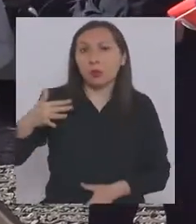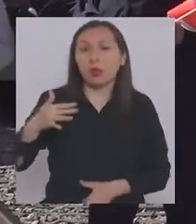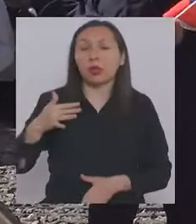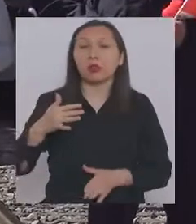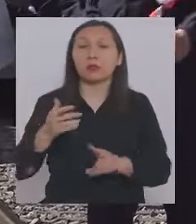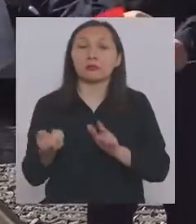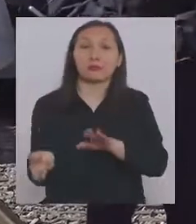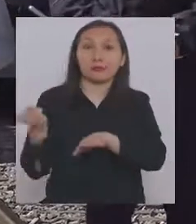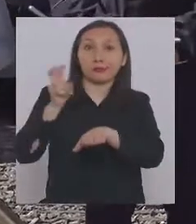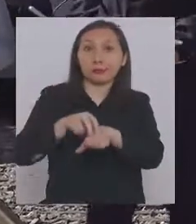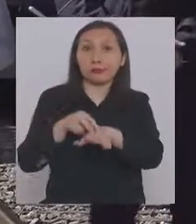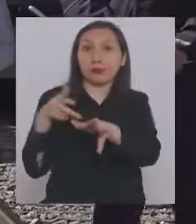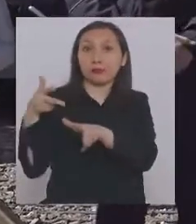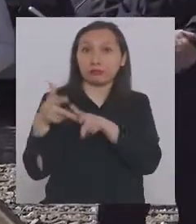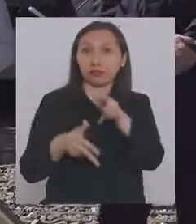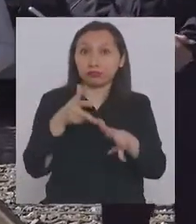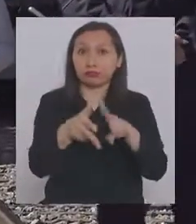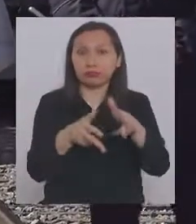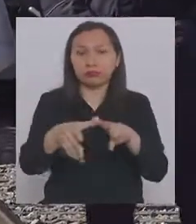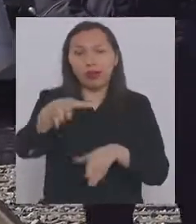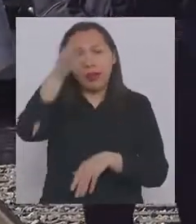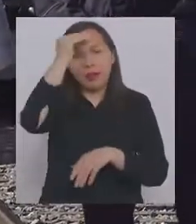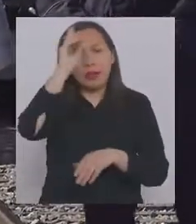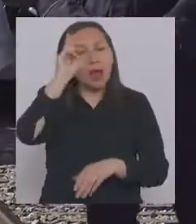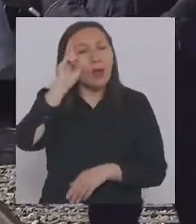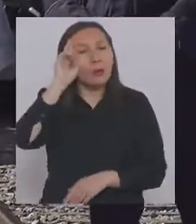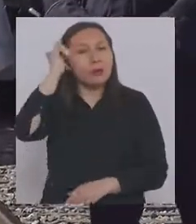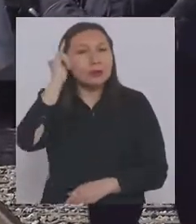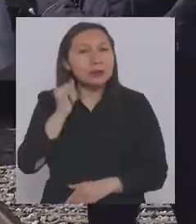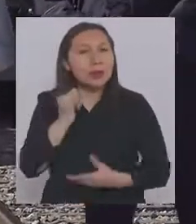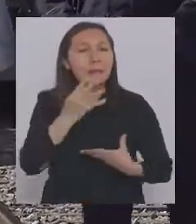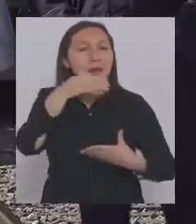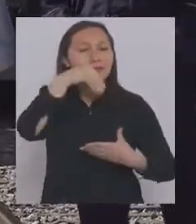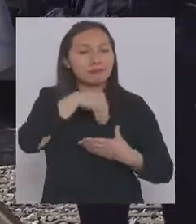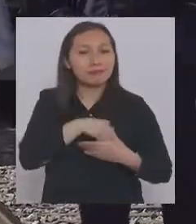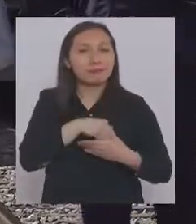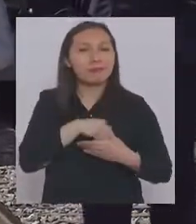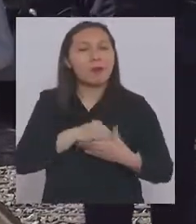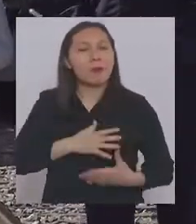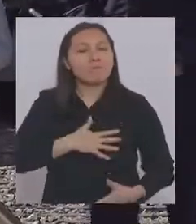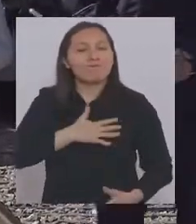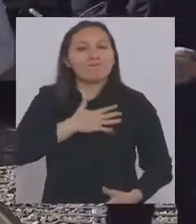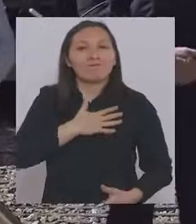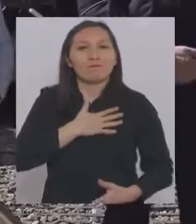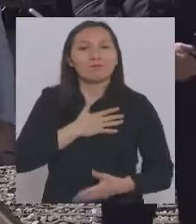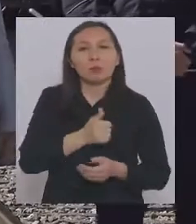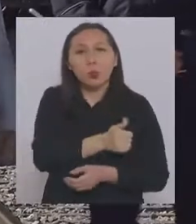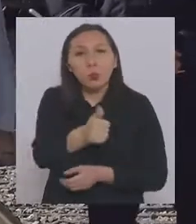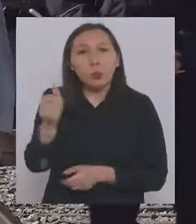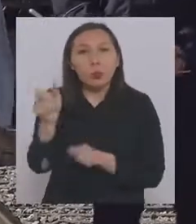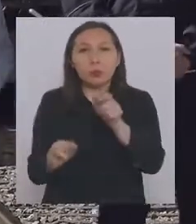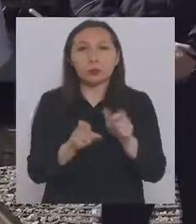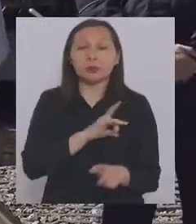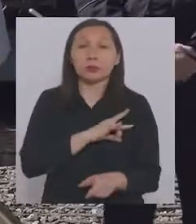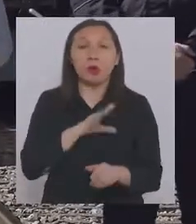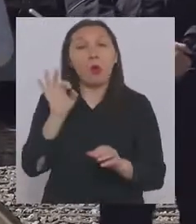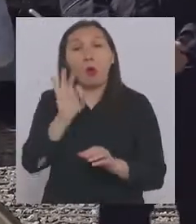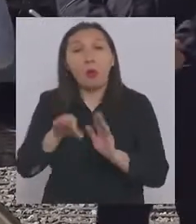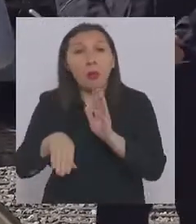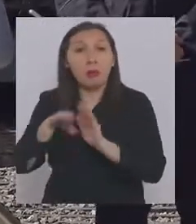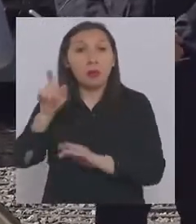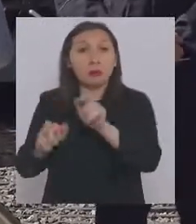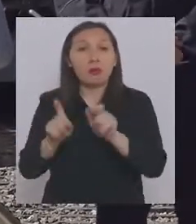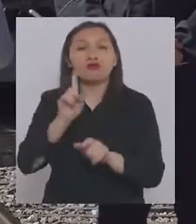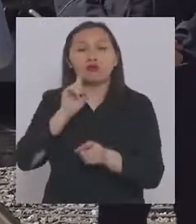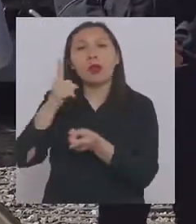tren es una experiencia que uno recuerda siempre con nostalgia. Todos los chilenos, o la inmensa mayoría,